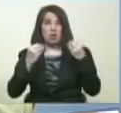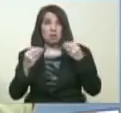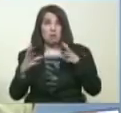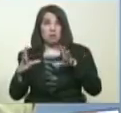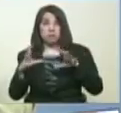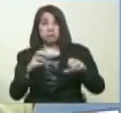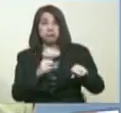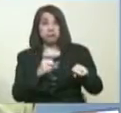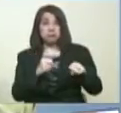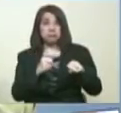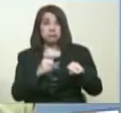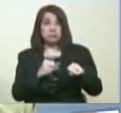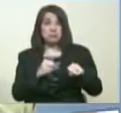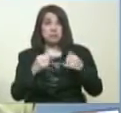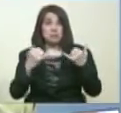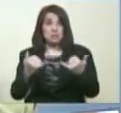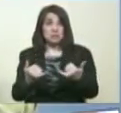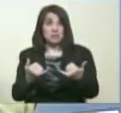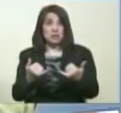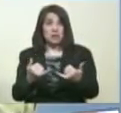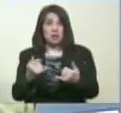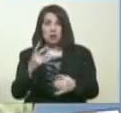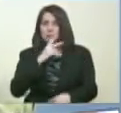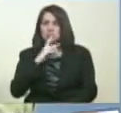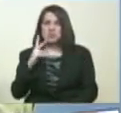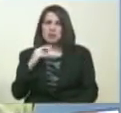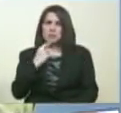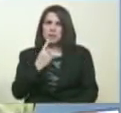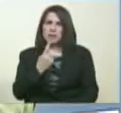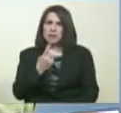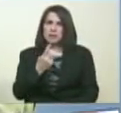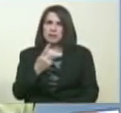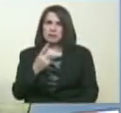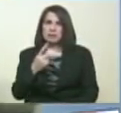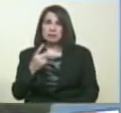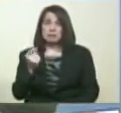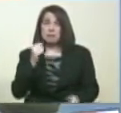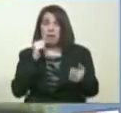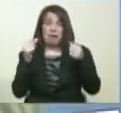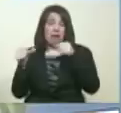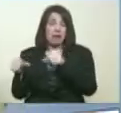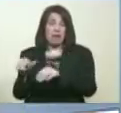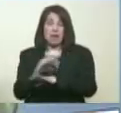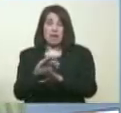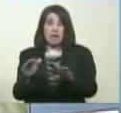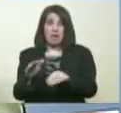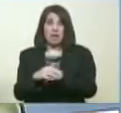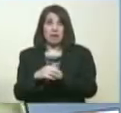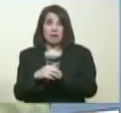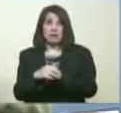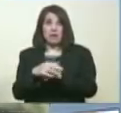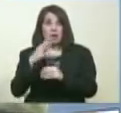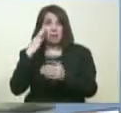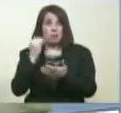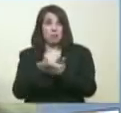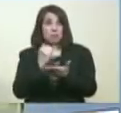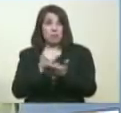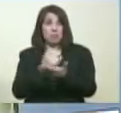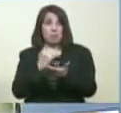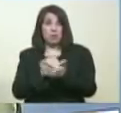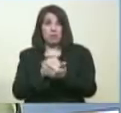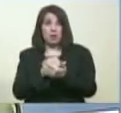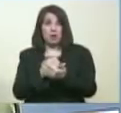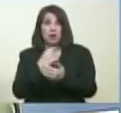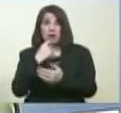capitalista, ¿cómo se llama? Salvaje. La prueba, sino que nuestro pueblo